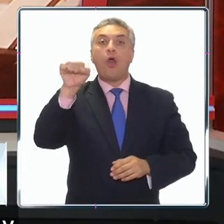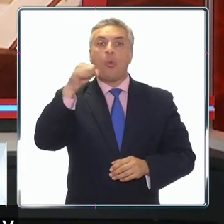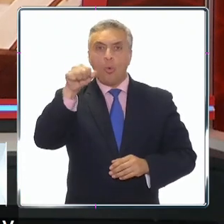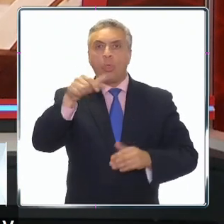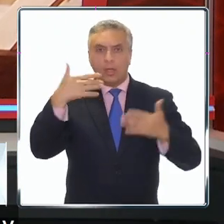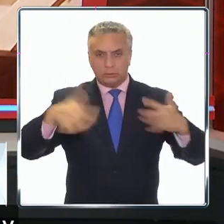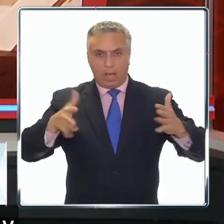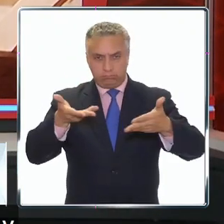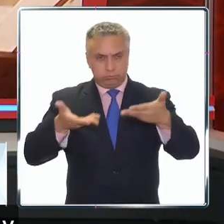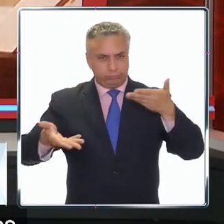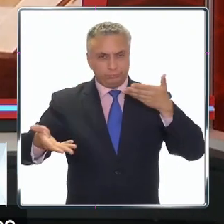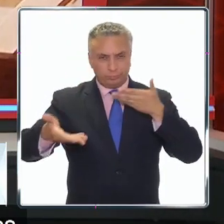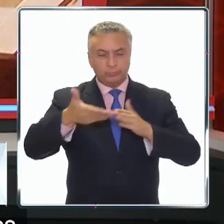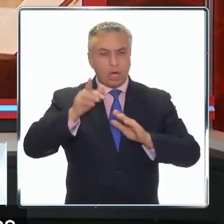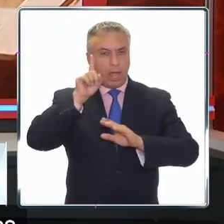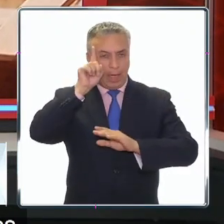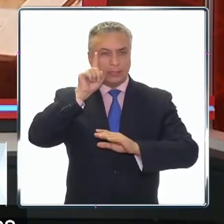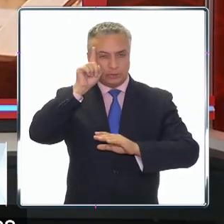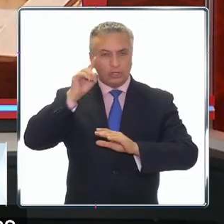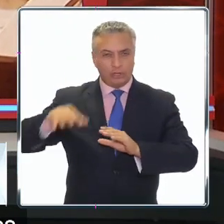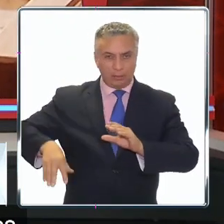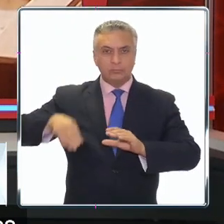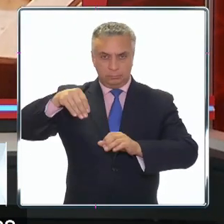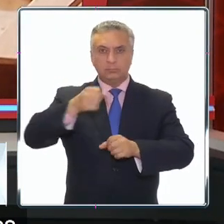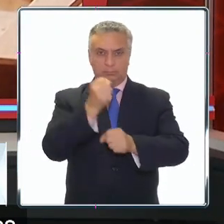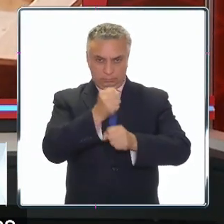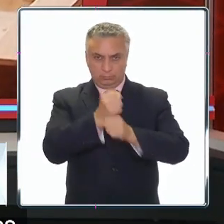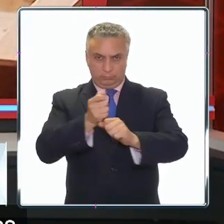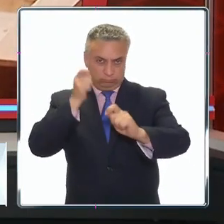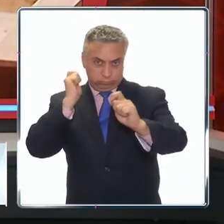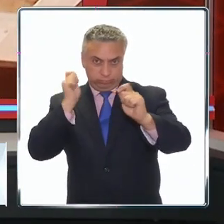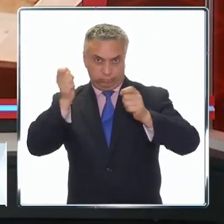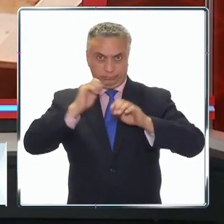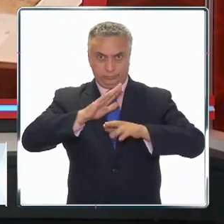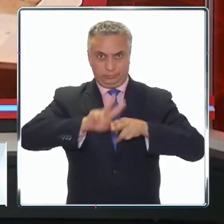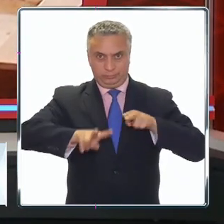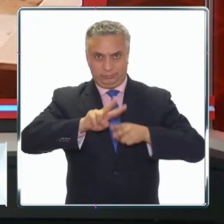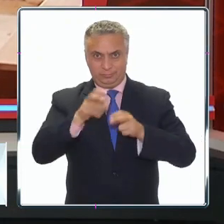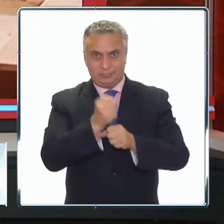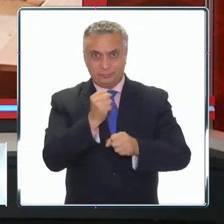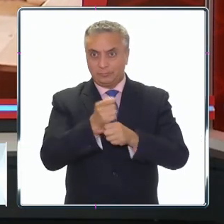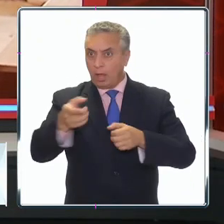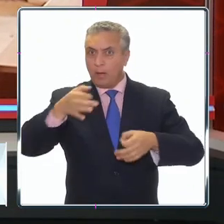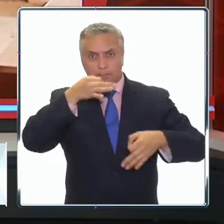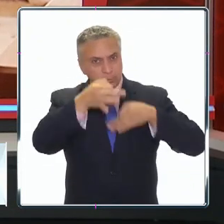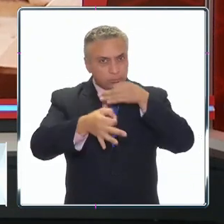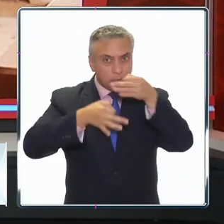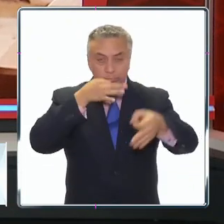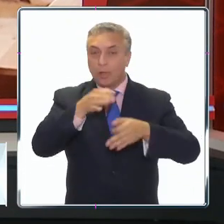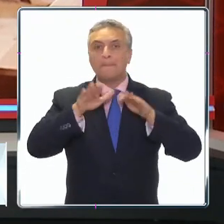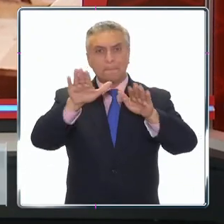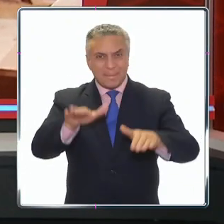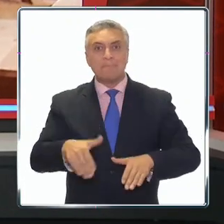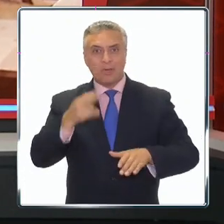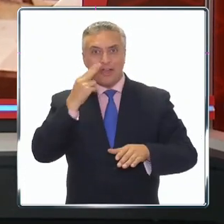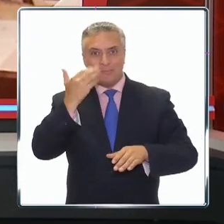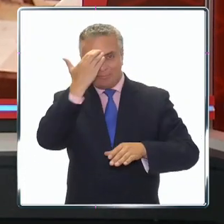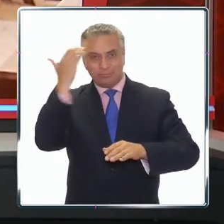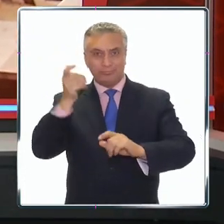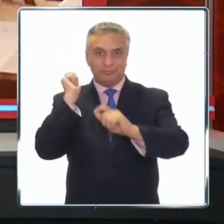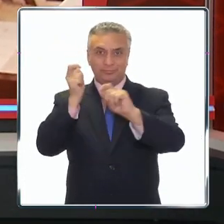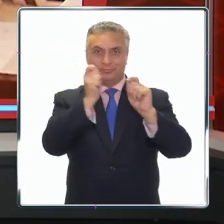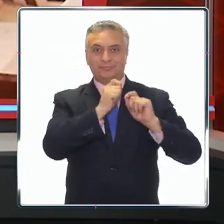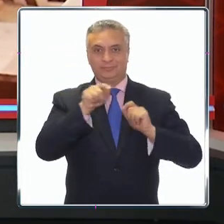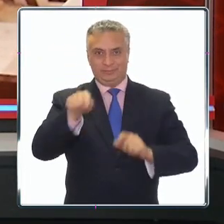conversatorio para relevar la historia y el trabajo de fabricación de embarcaciones a partir de testimonios de los mismos carpinteros de